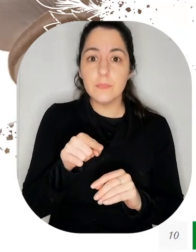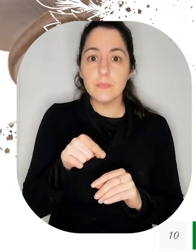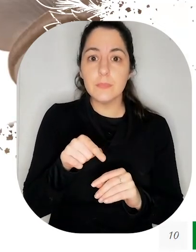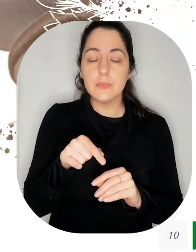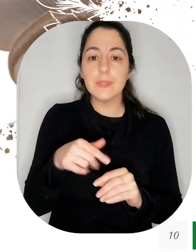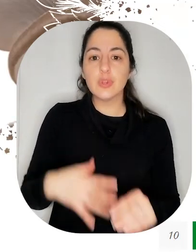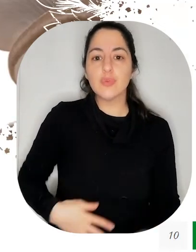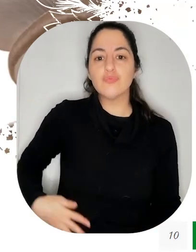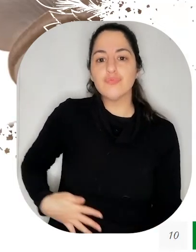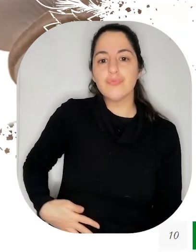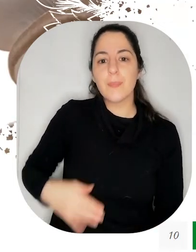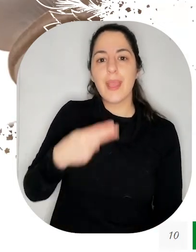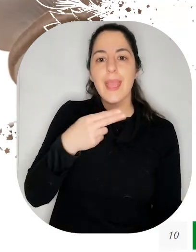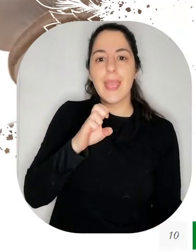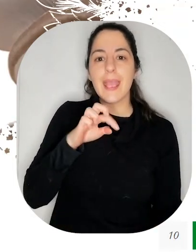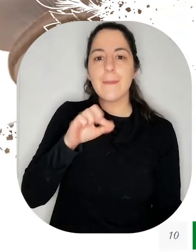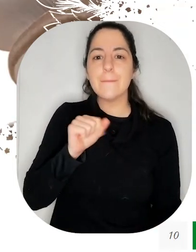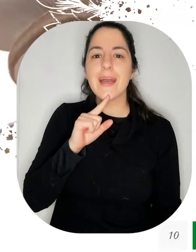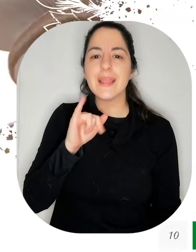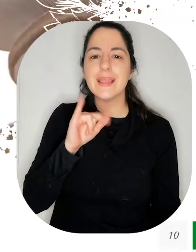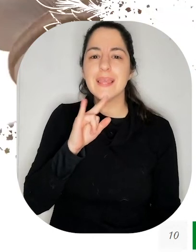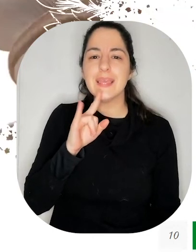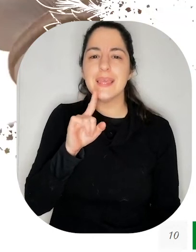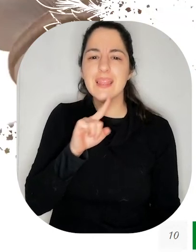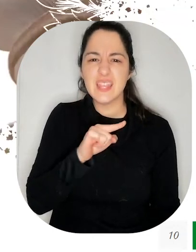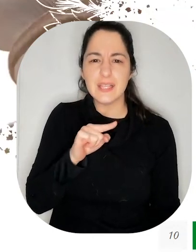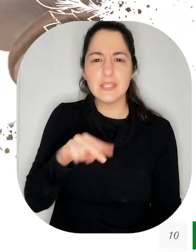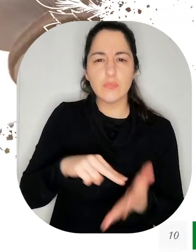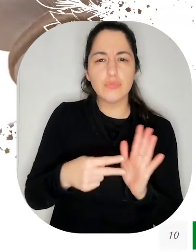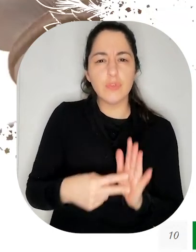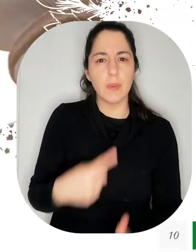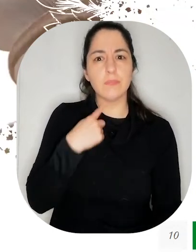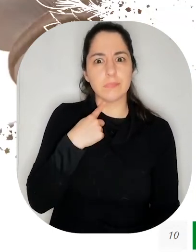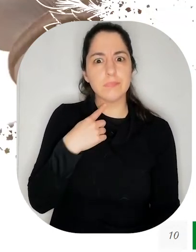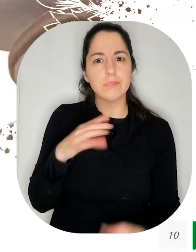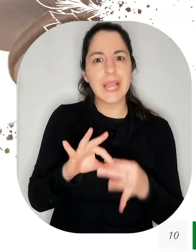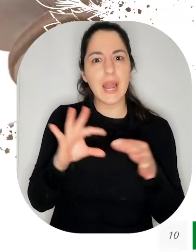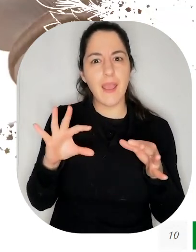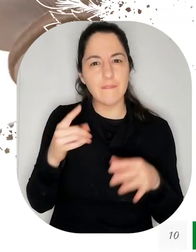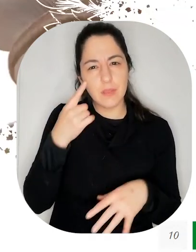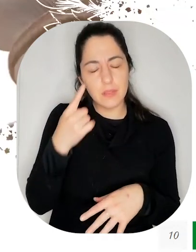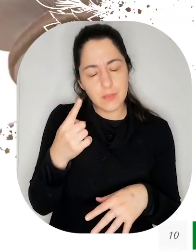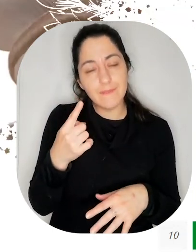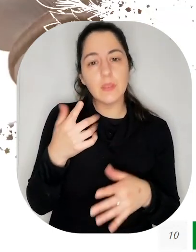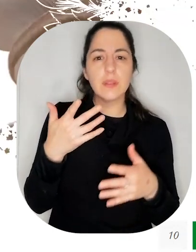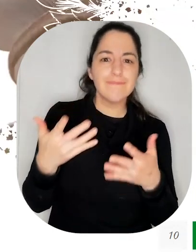complementaria, desarrollaron hepatitis grave, y entonces se está mirando que también